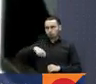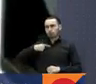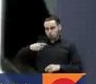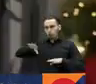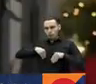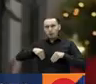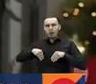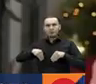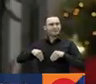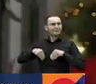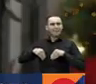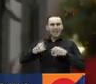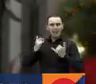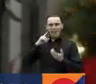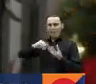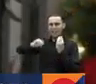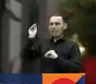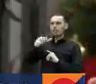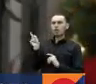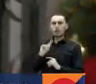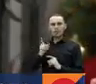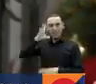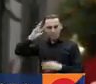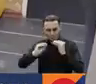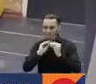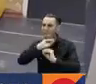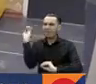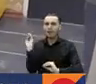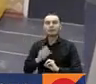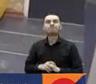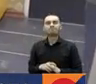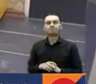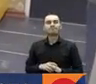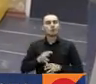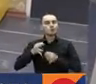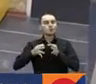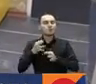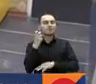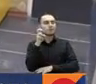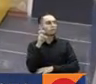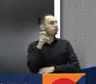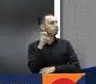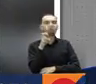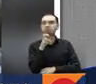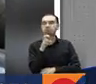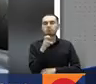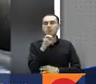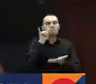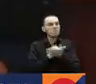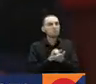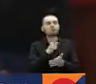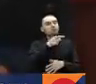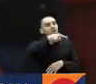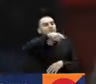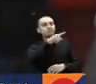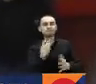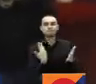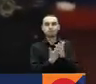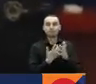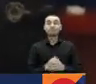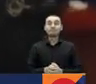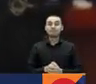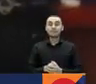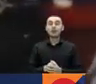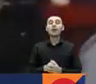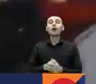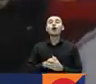haría ningún acuerdo. A su vez, la jueza del caso y el fiscal reiteraron la decisión, lo que generó el traslado. En las próximas semanas,